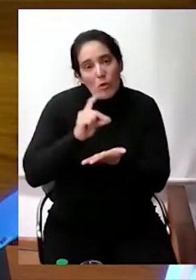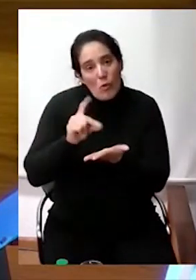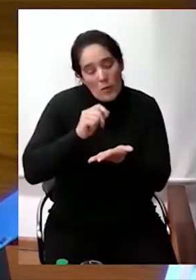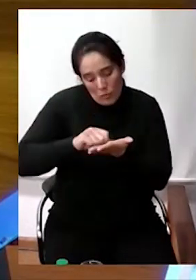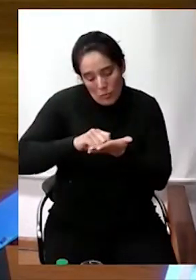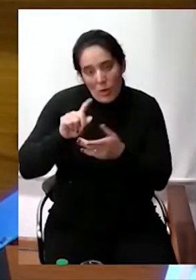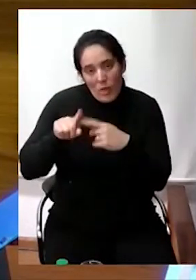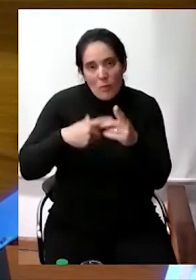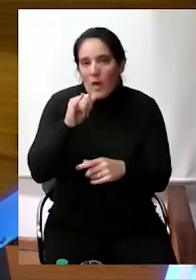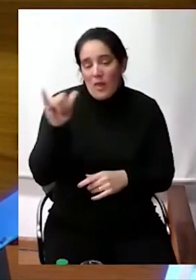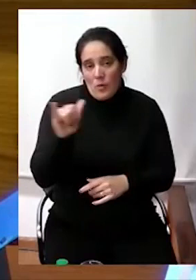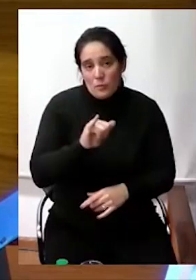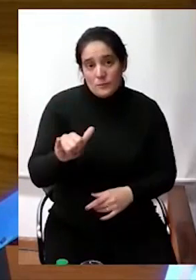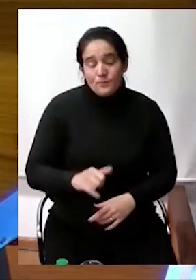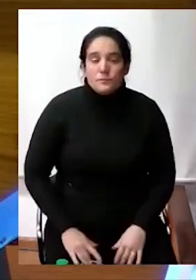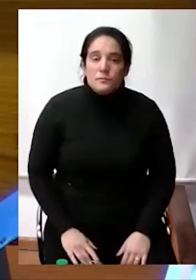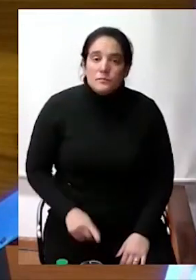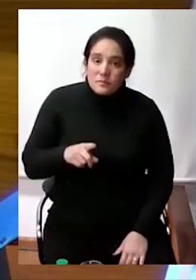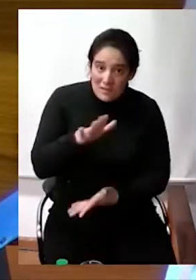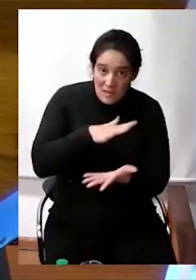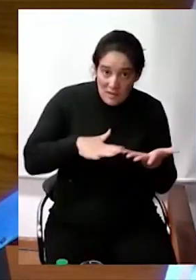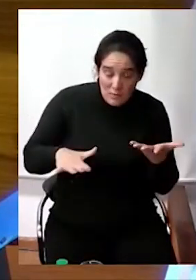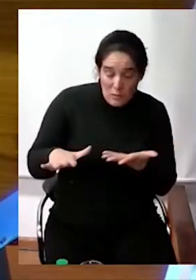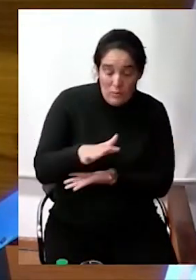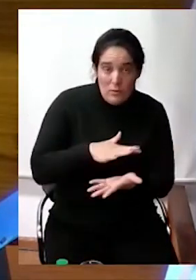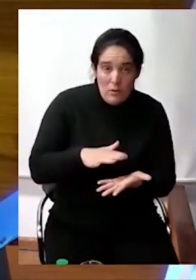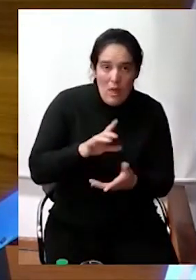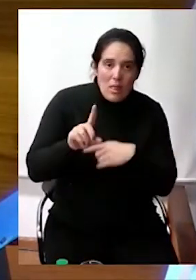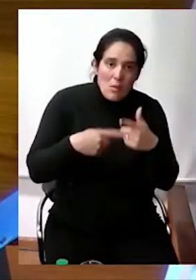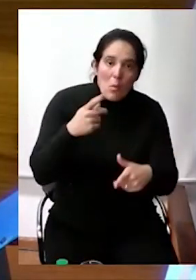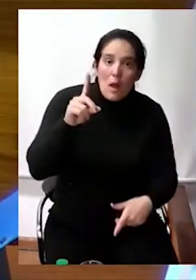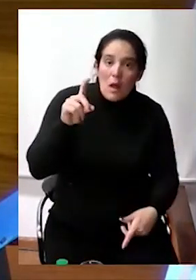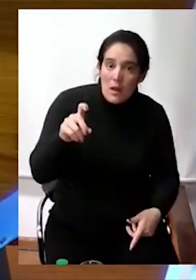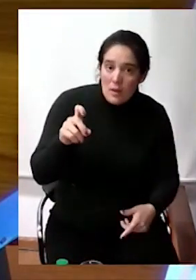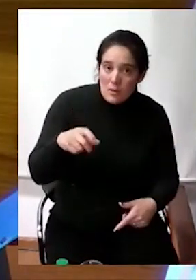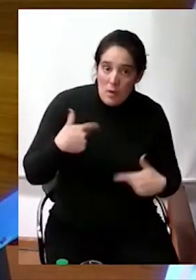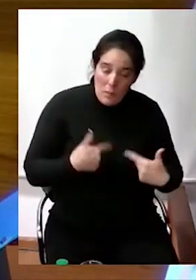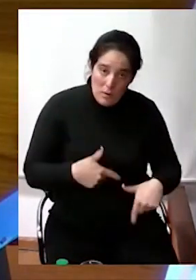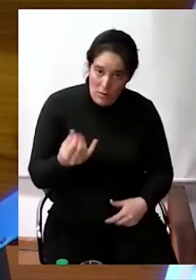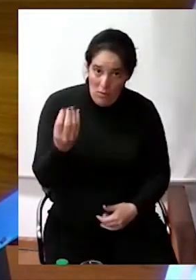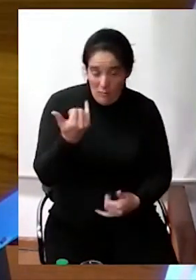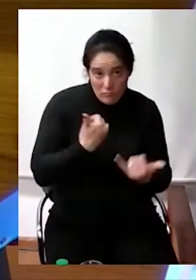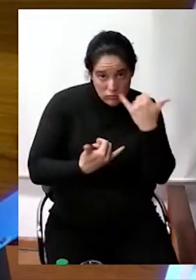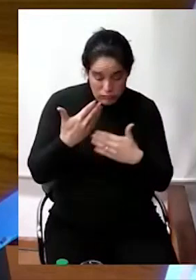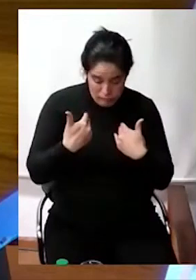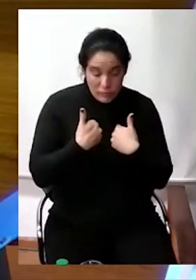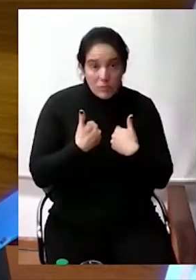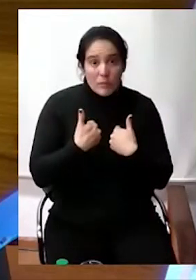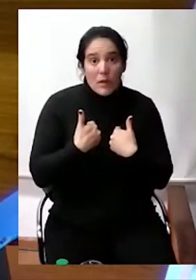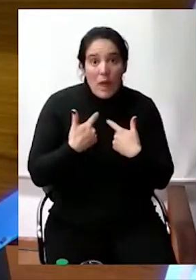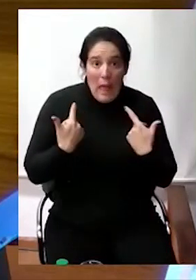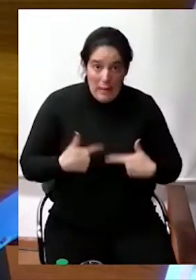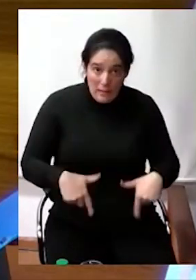lo que hemos hecho cuando corresponde en este caso después que la o y el Ministerio nos pasaron la información Se